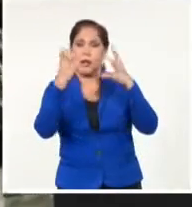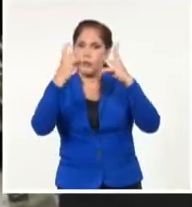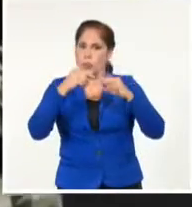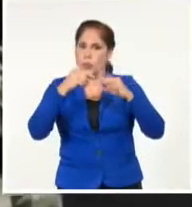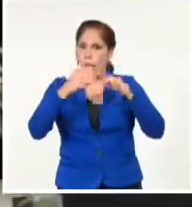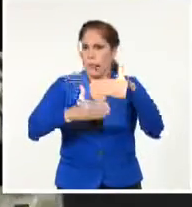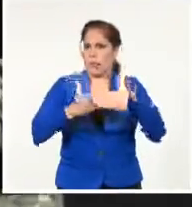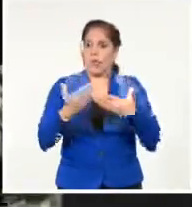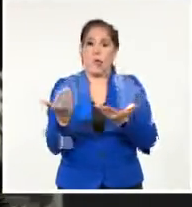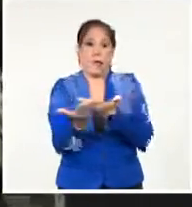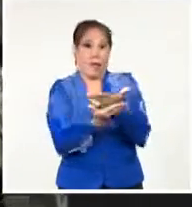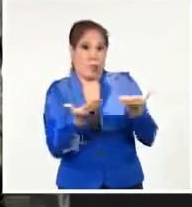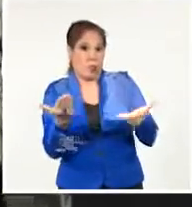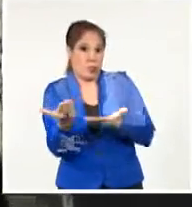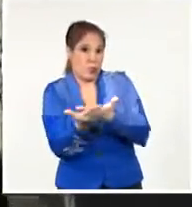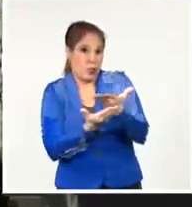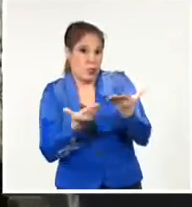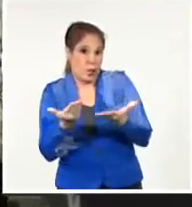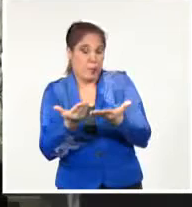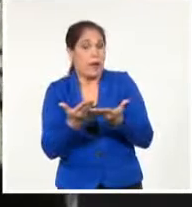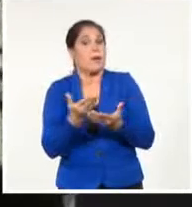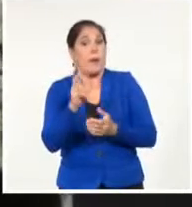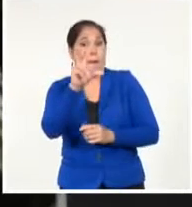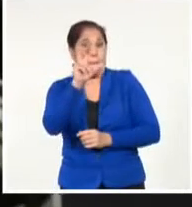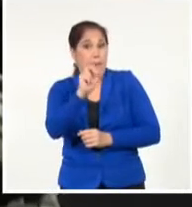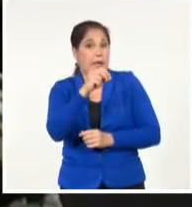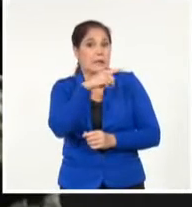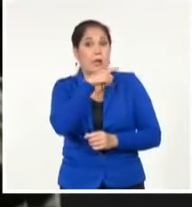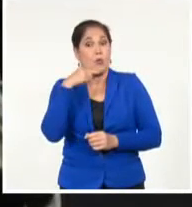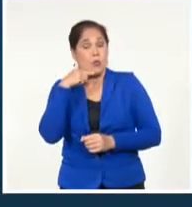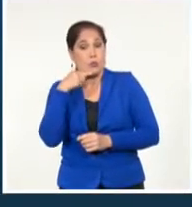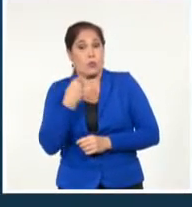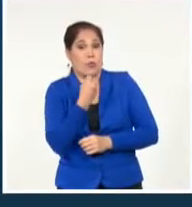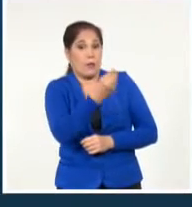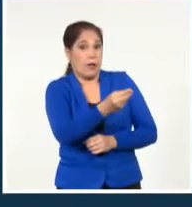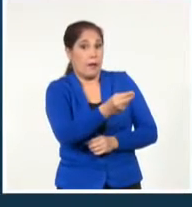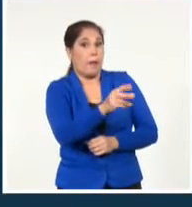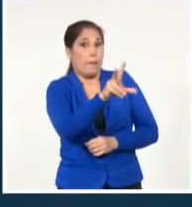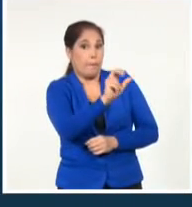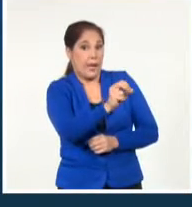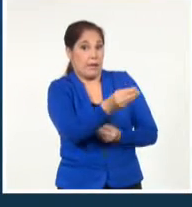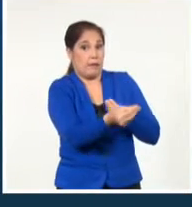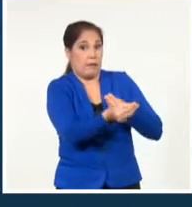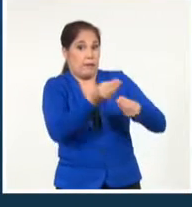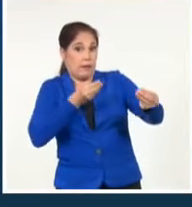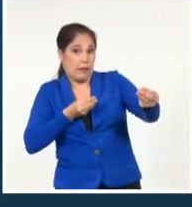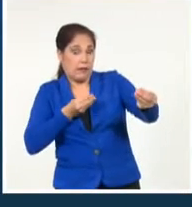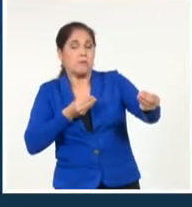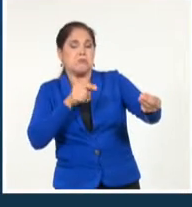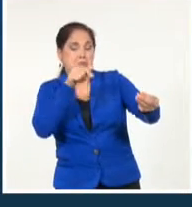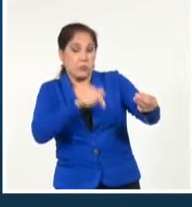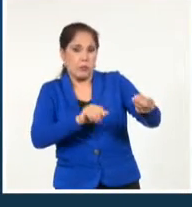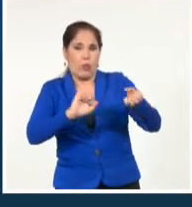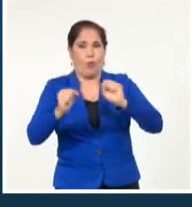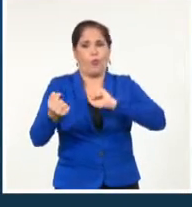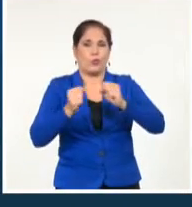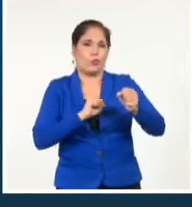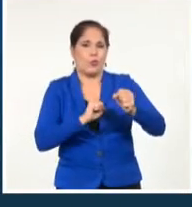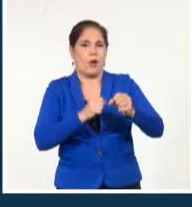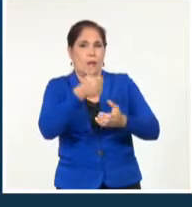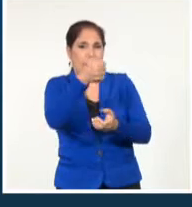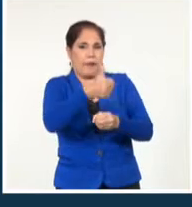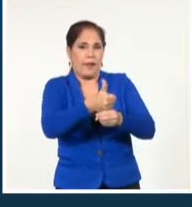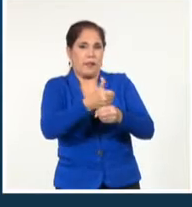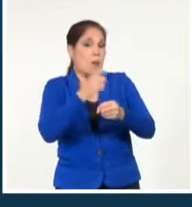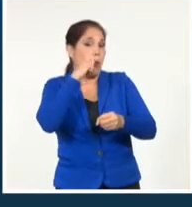de negociación del intercambio, 20 militares rusos fueron devueltos hoy desde el territorio controlado por Kiev en